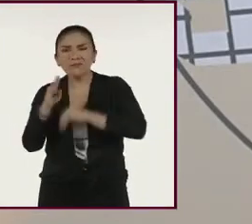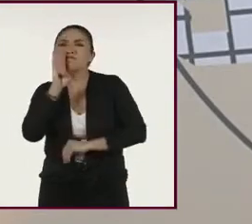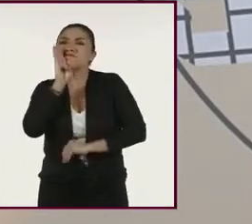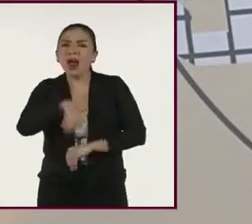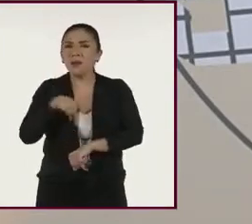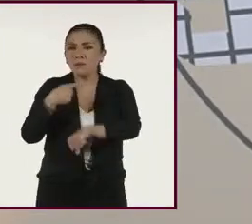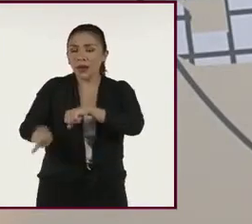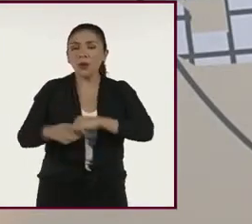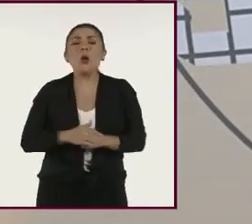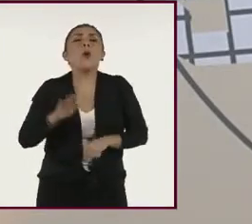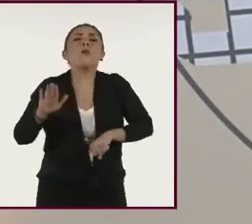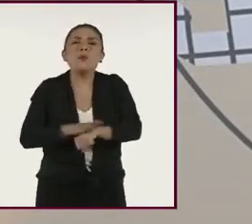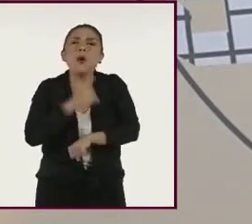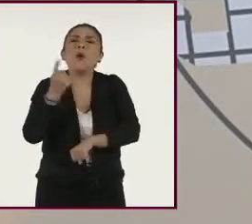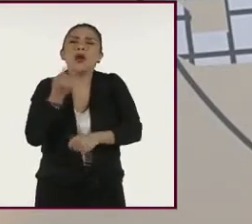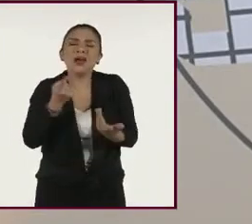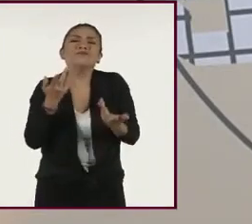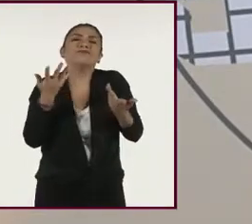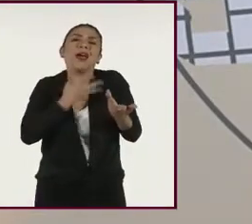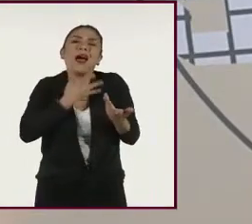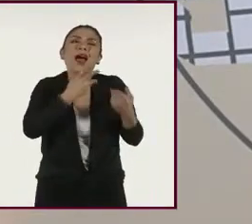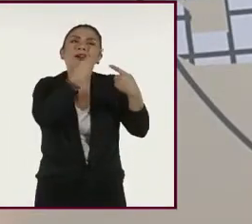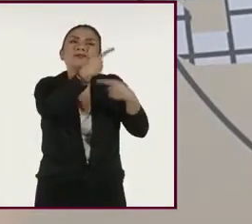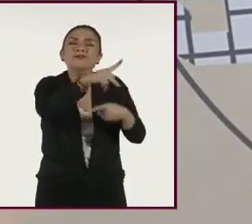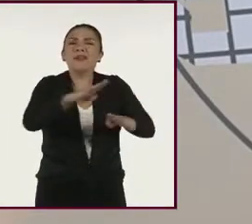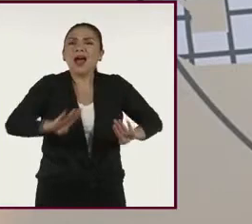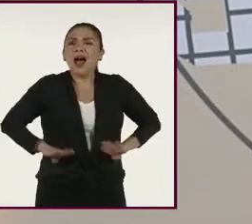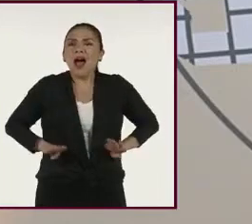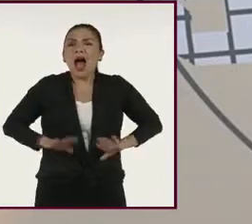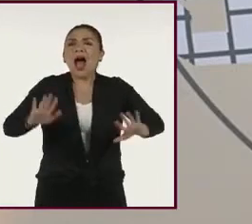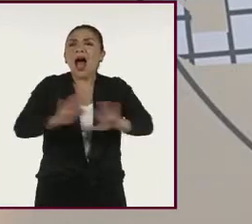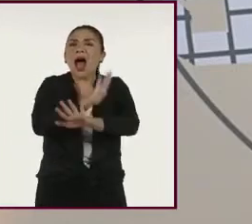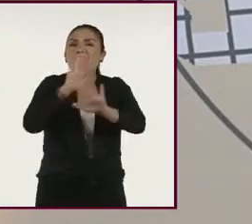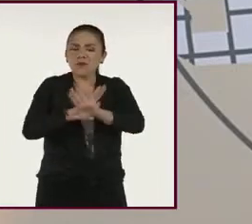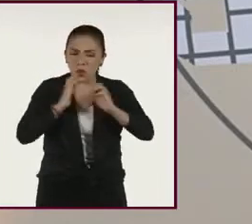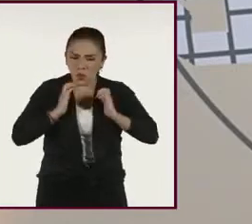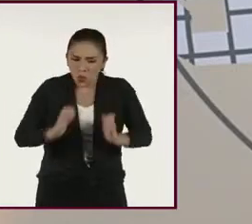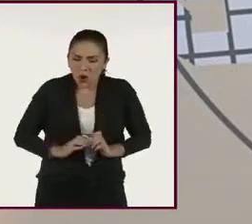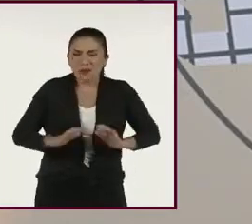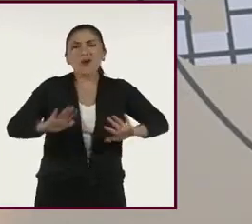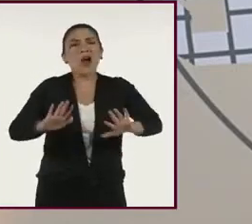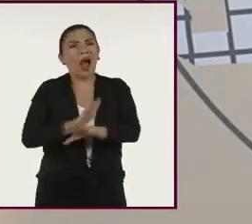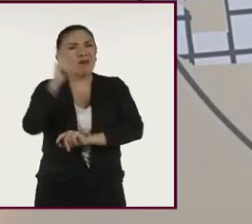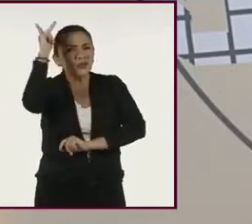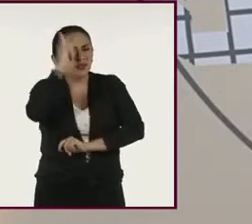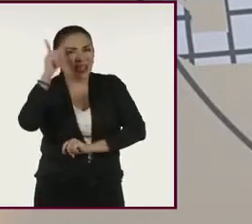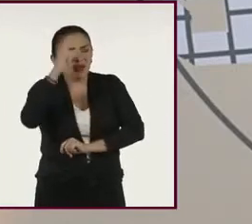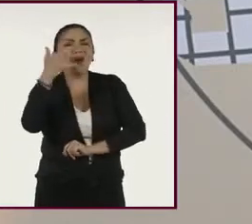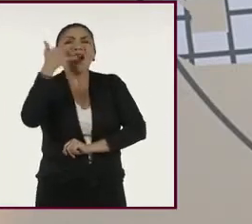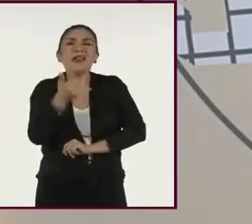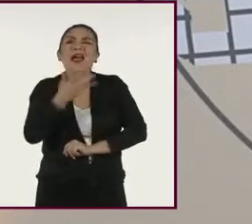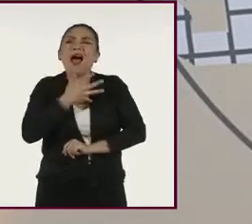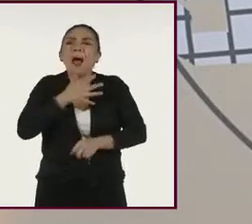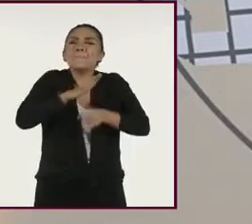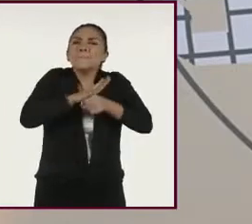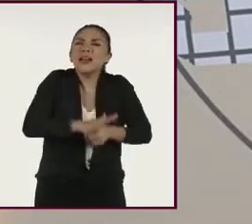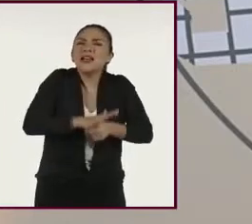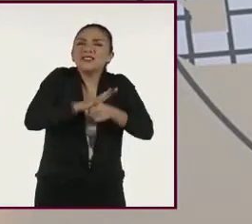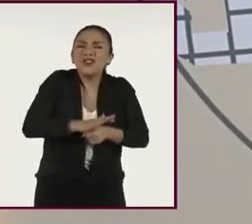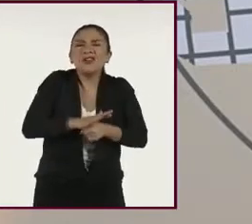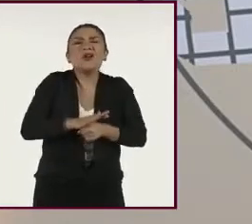alimentaria, debido en parte a sus múltiples cambios físicos, psicológicos, y por presiones mediáticas o